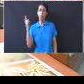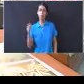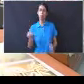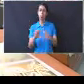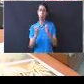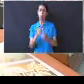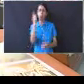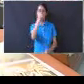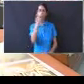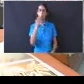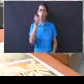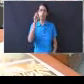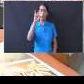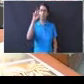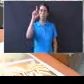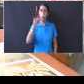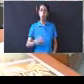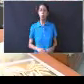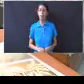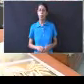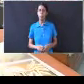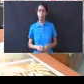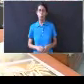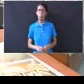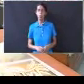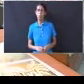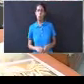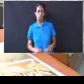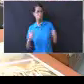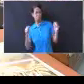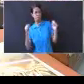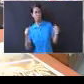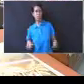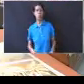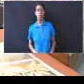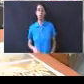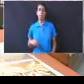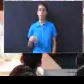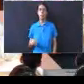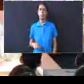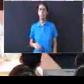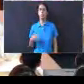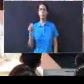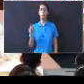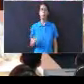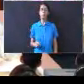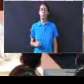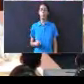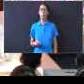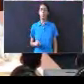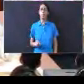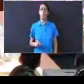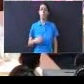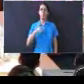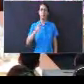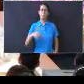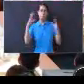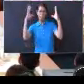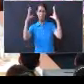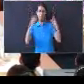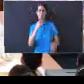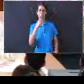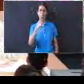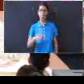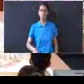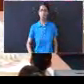David, ahí vamos, con Jonatán. Pero va a salir de Goliatra. Ay, Dios mío. Está grandote, va. Está grandote. Entonces, es algo que